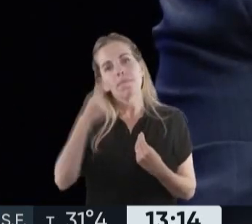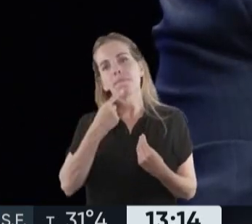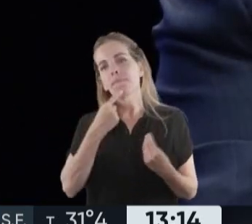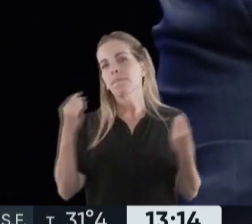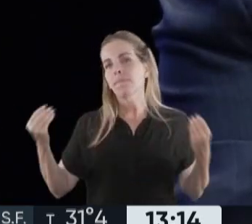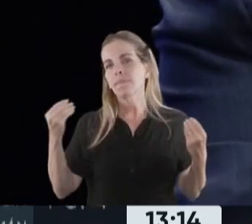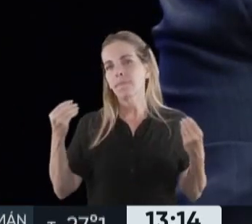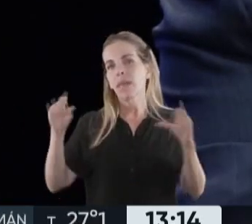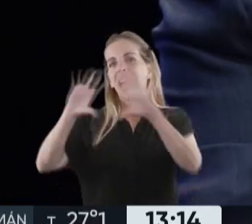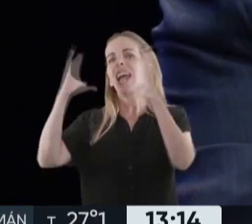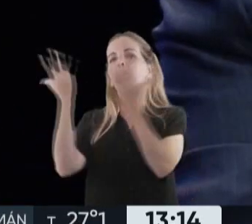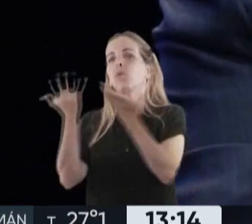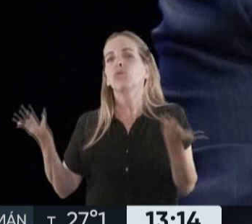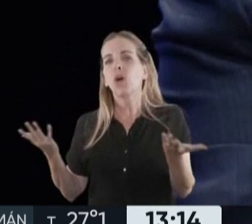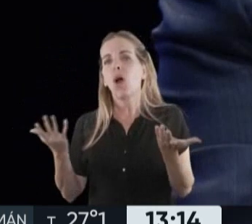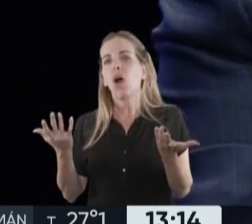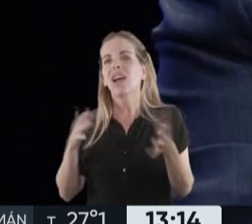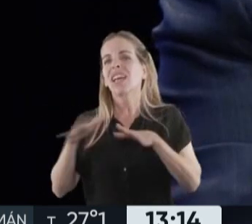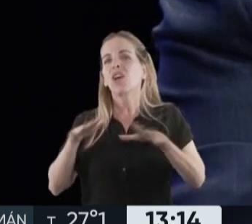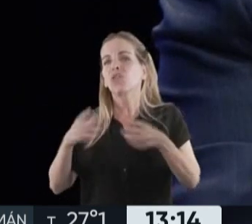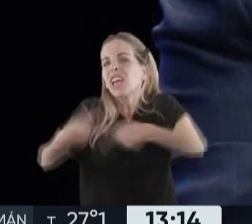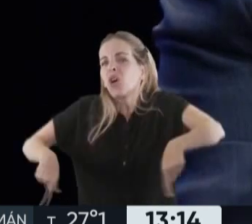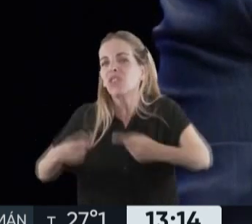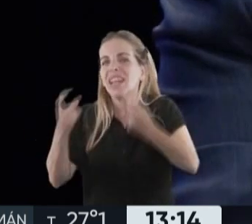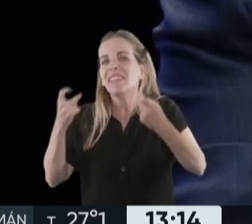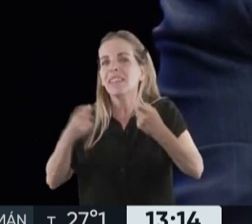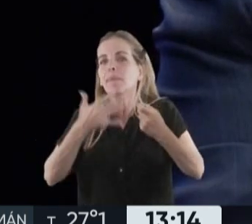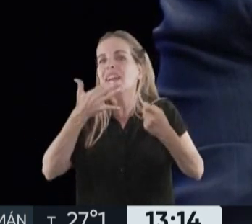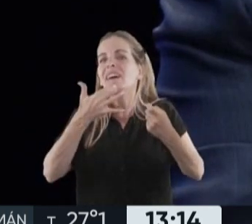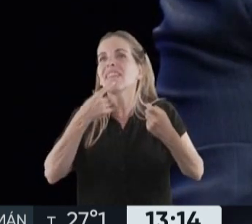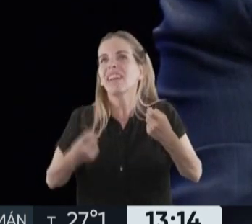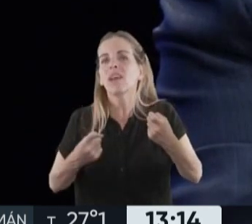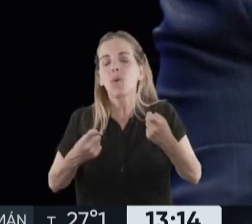injusticia? ¿Qué más necesita?